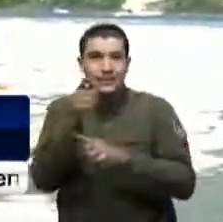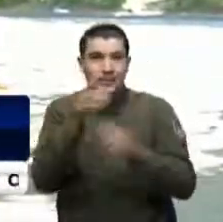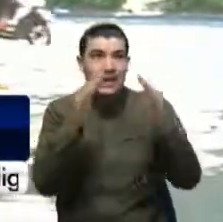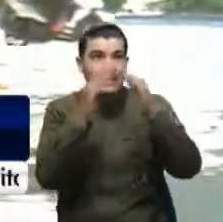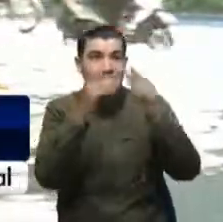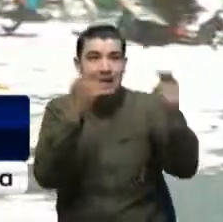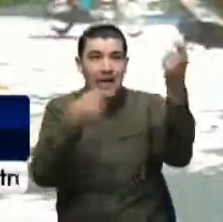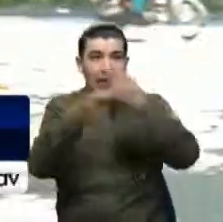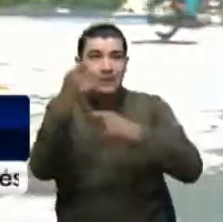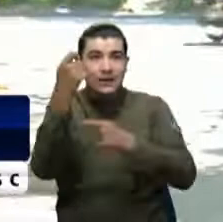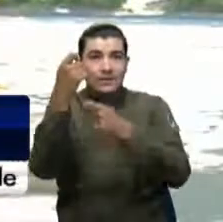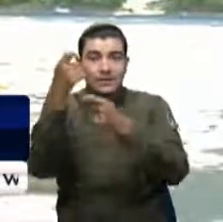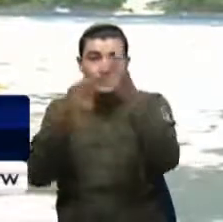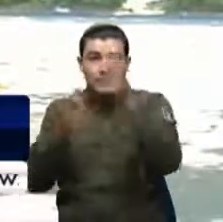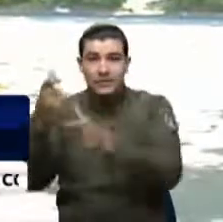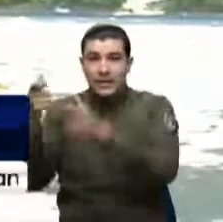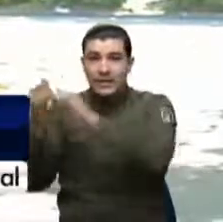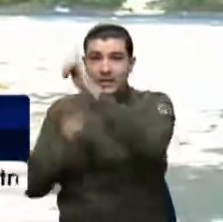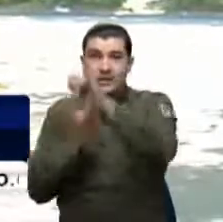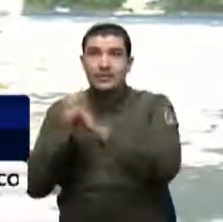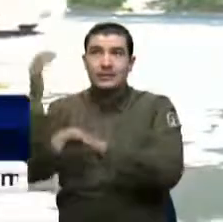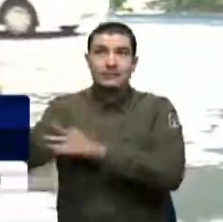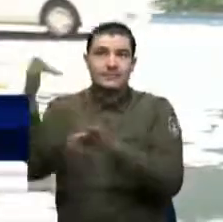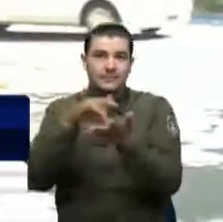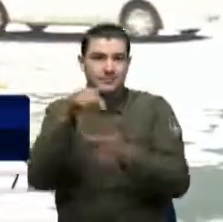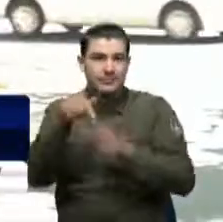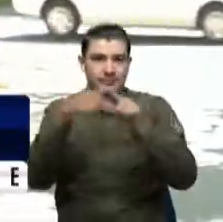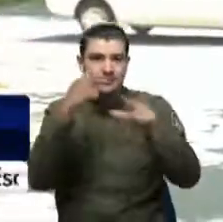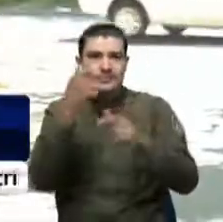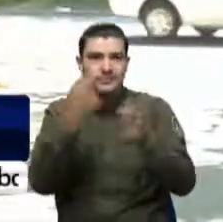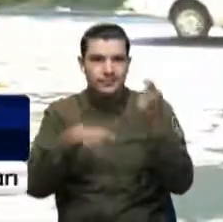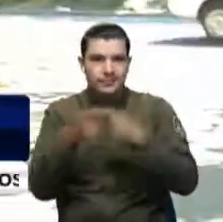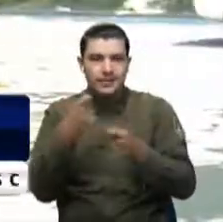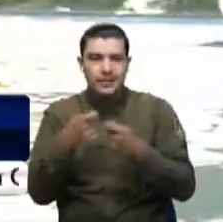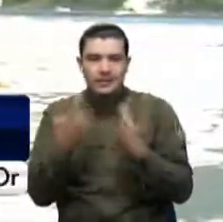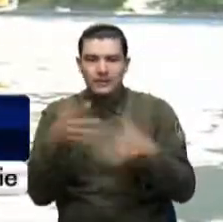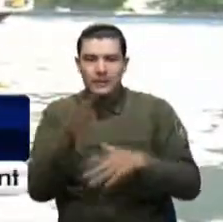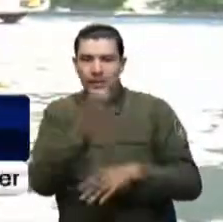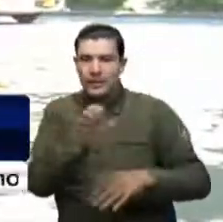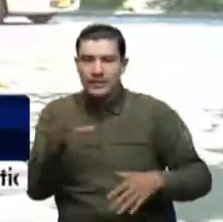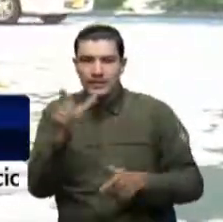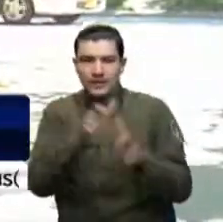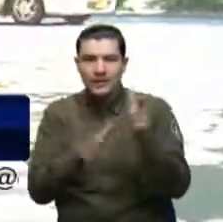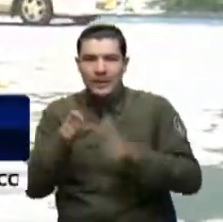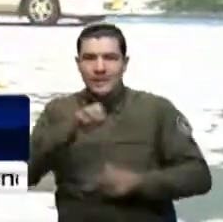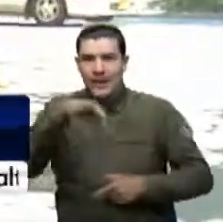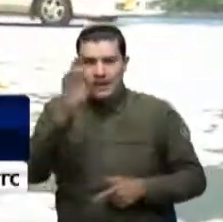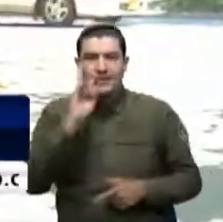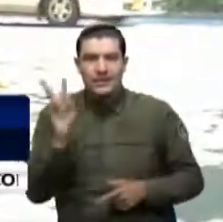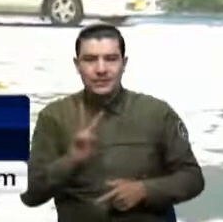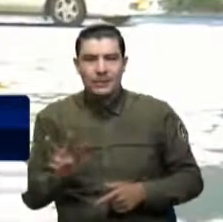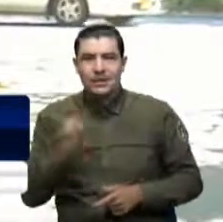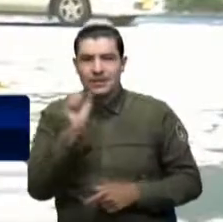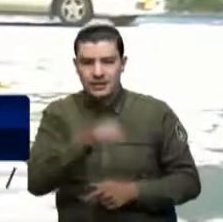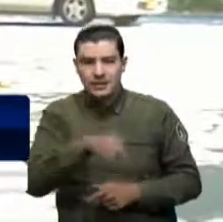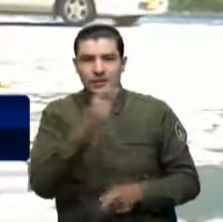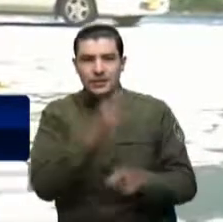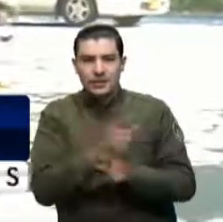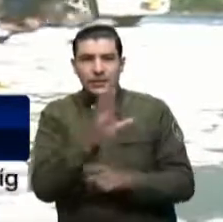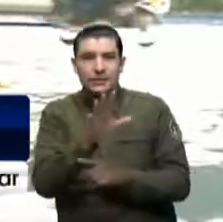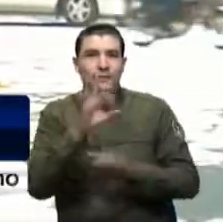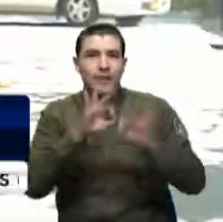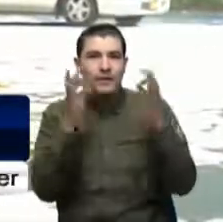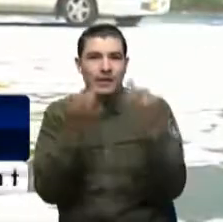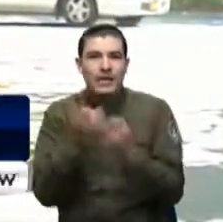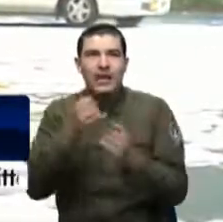exterior y que vienen a cobrarlos precisamente en su mayoría, en un 95% de venezolanos que tienen sus familiares en el